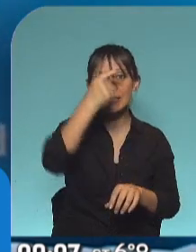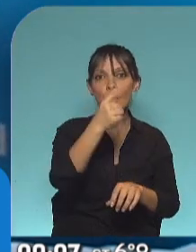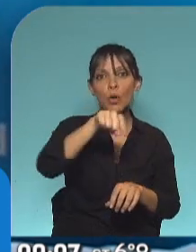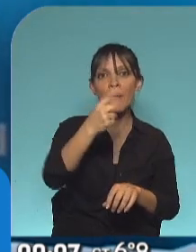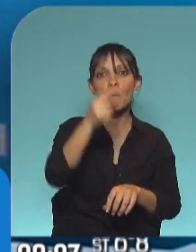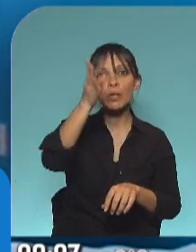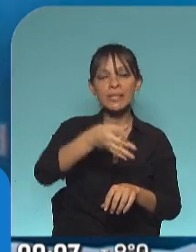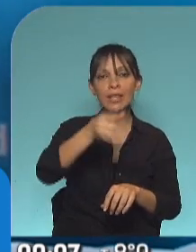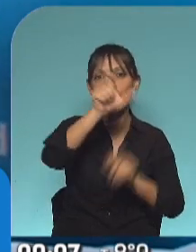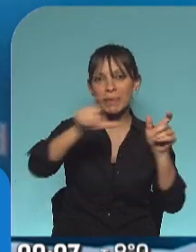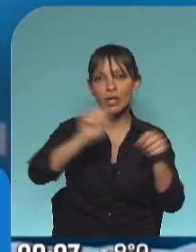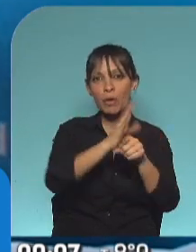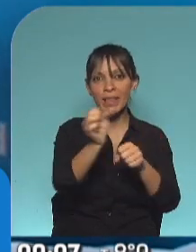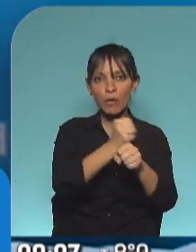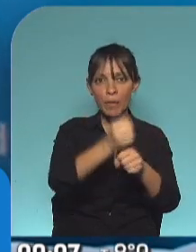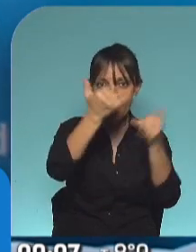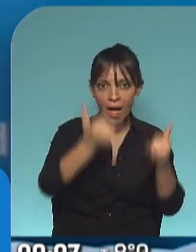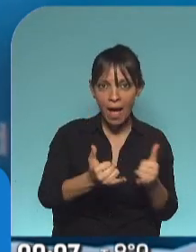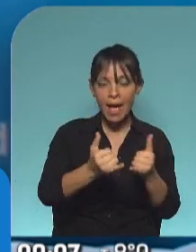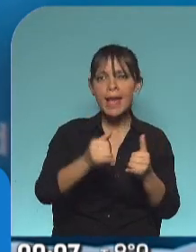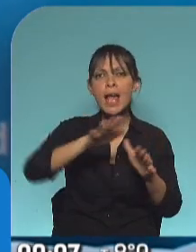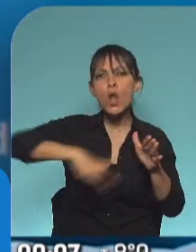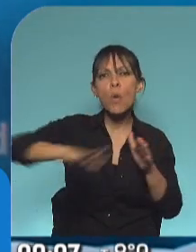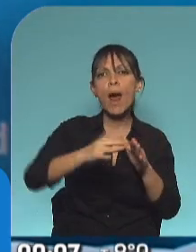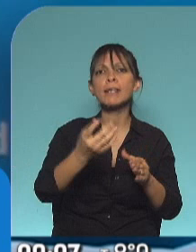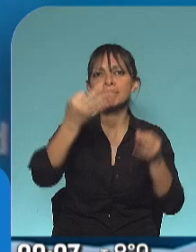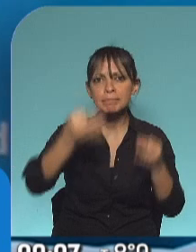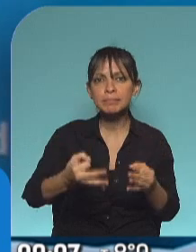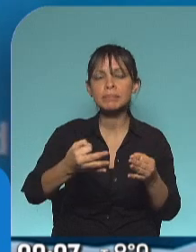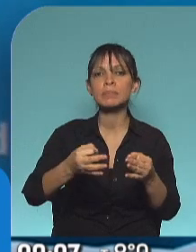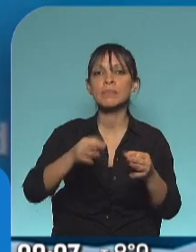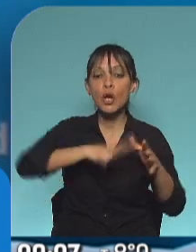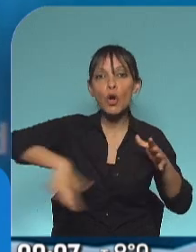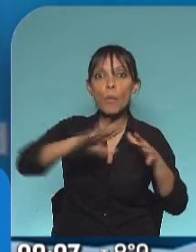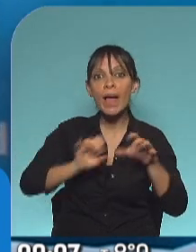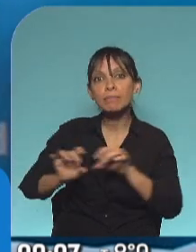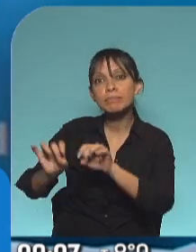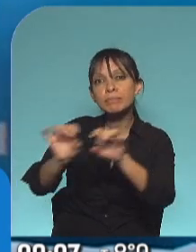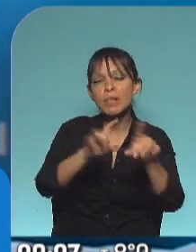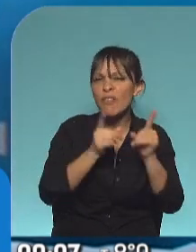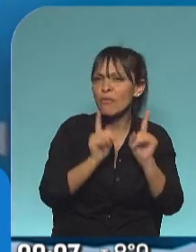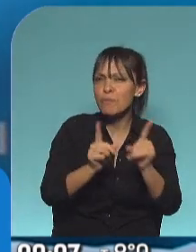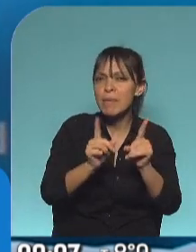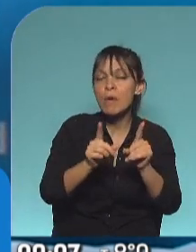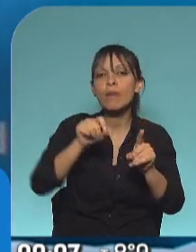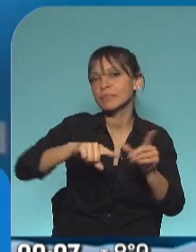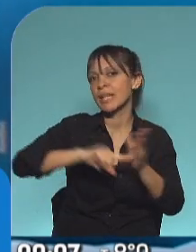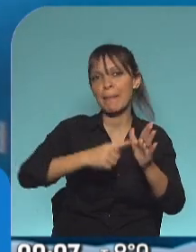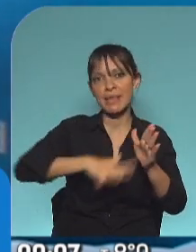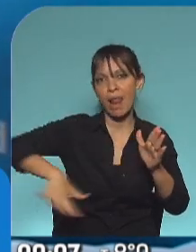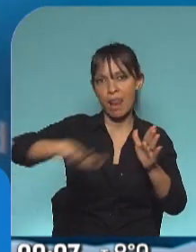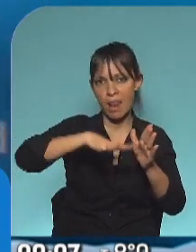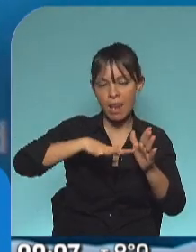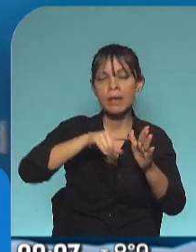casos confirmados, tenemos geográficamente presencia de transmisión comunitaria de manera sostenida en la Ciudad Autónoma de Buenos